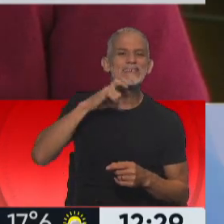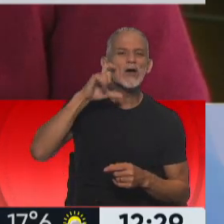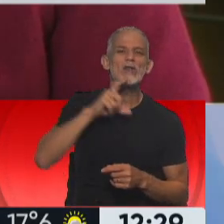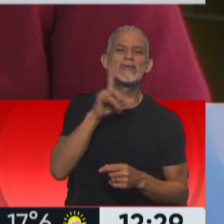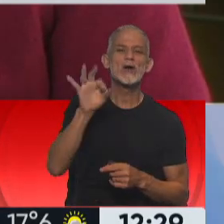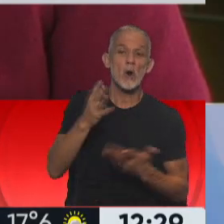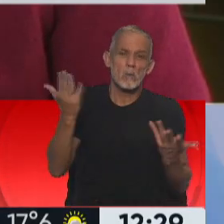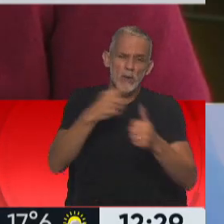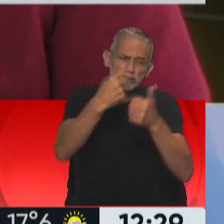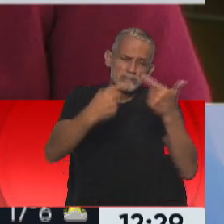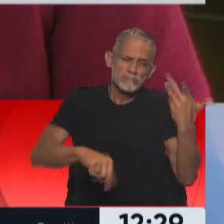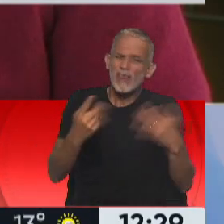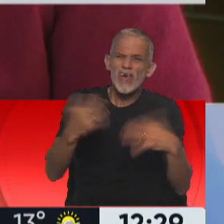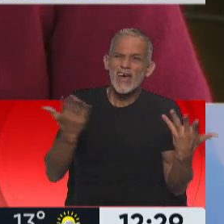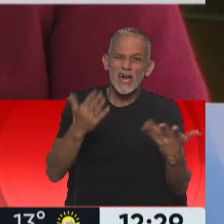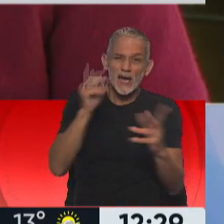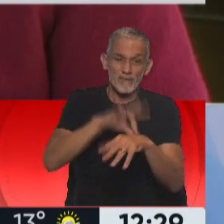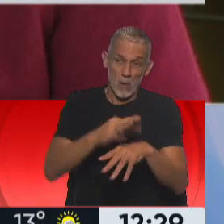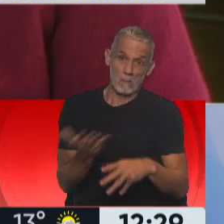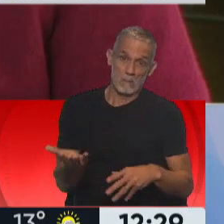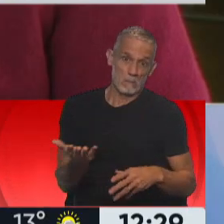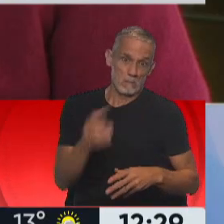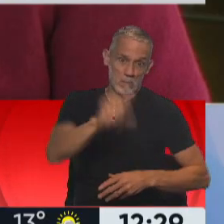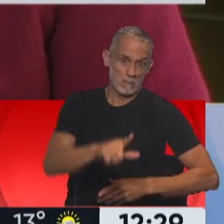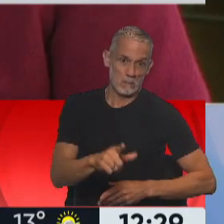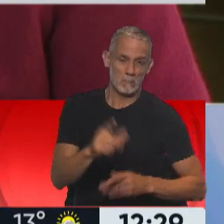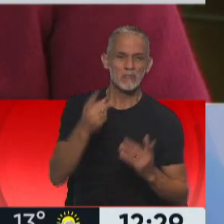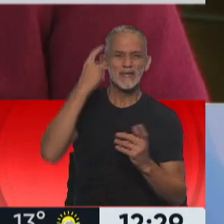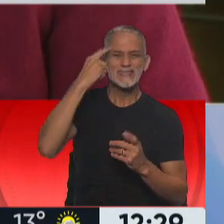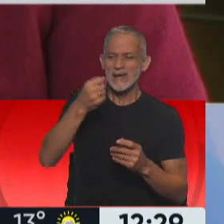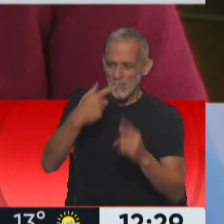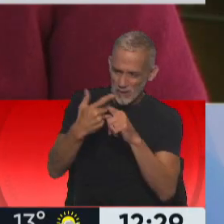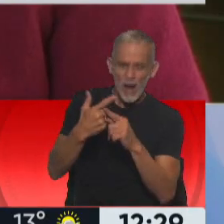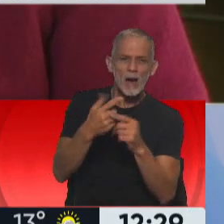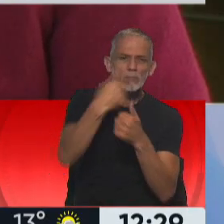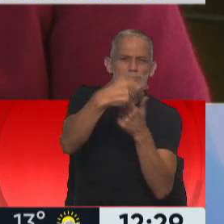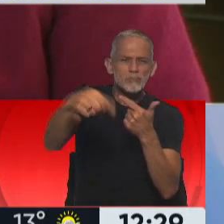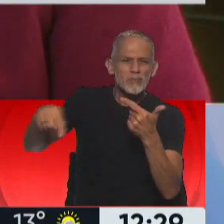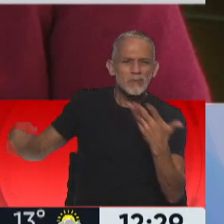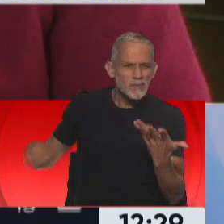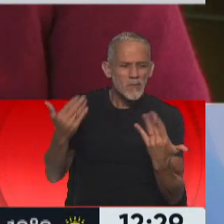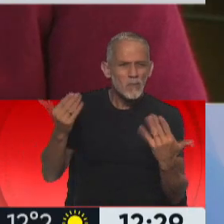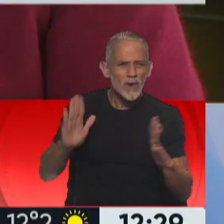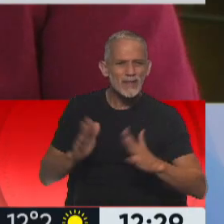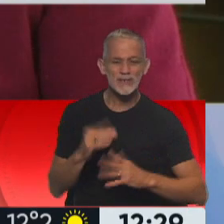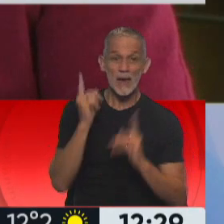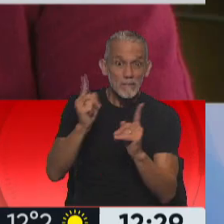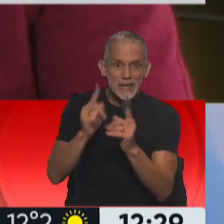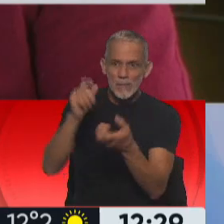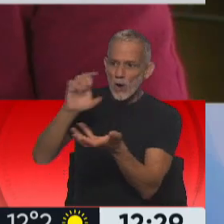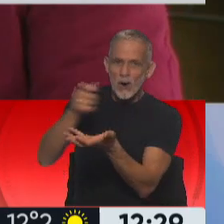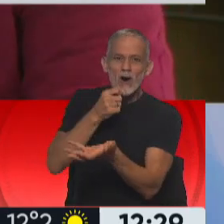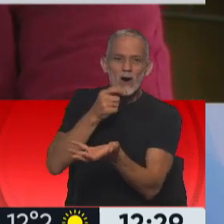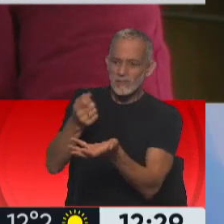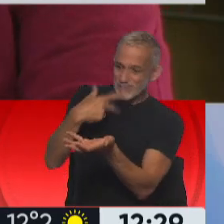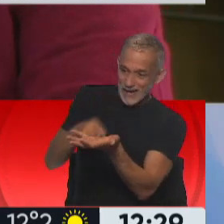puede tener un montón de cosas. Claro, Porque si hay una característica que tienen los psicofármacos es la versatilidad. Claro. Entonces Claro. yo puedo usar la misma medicación